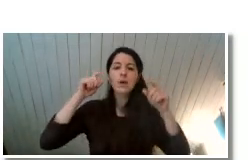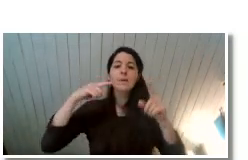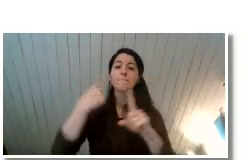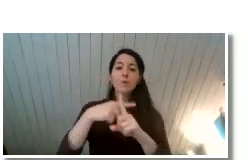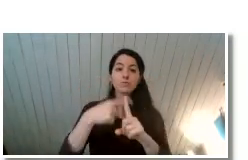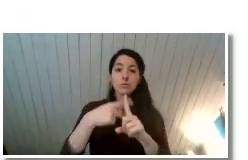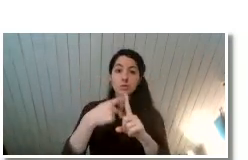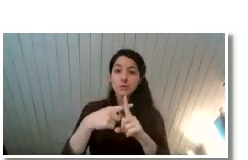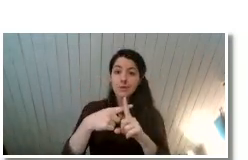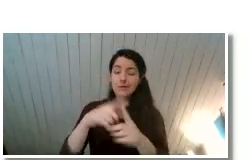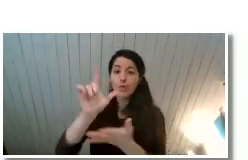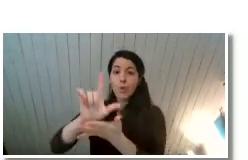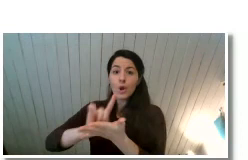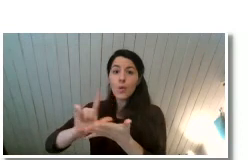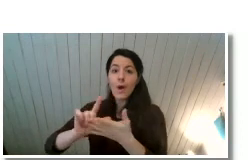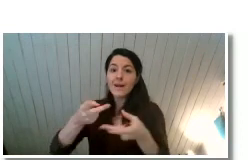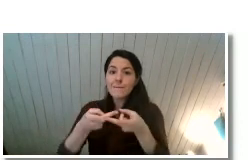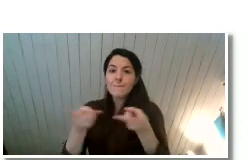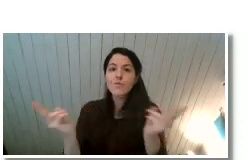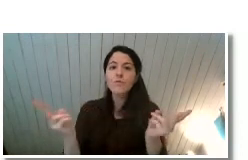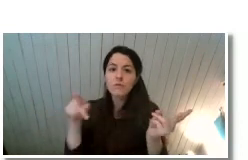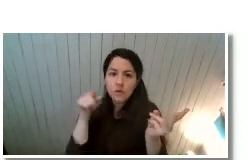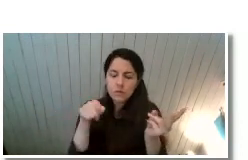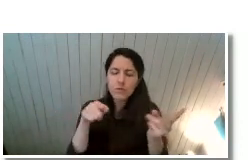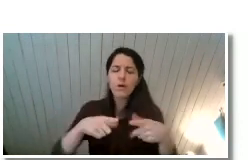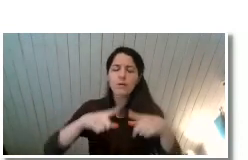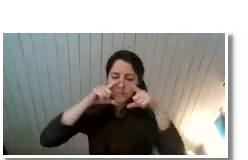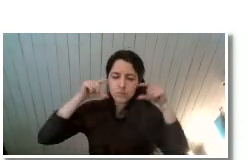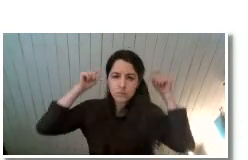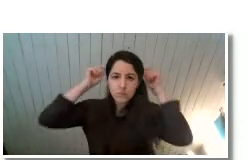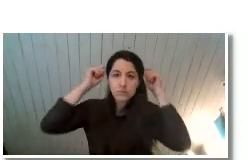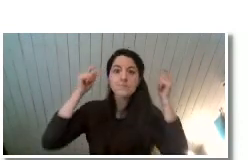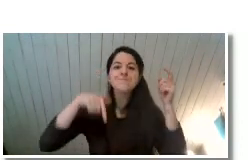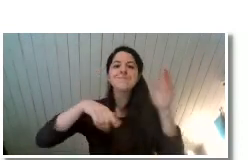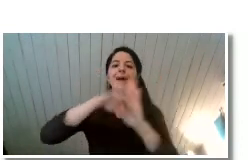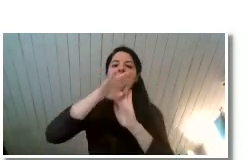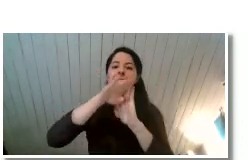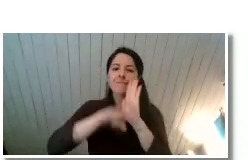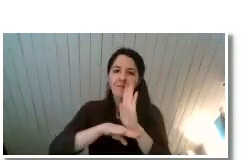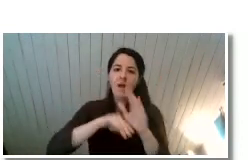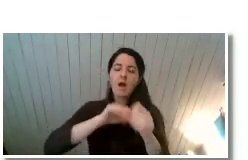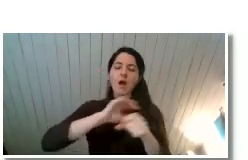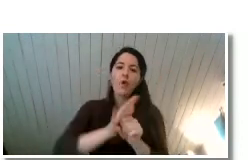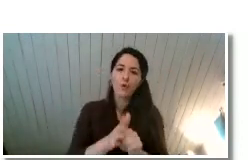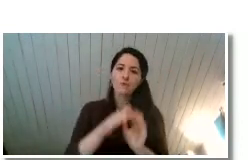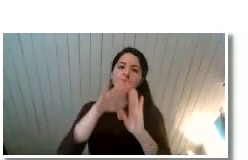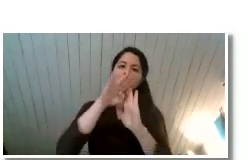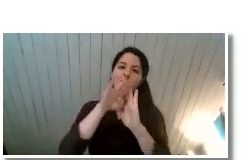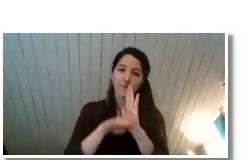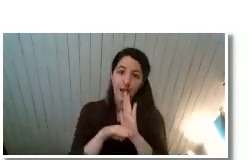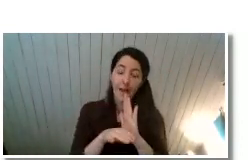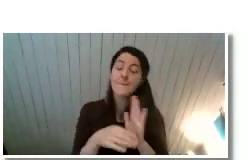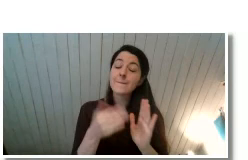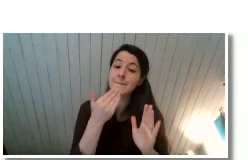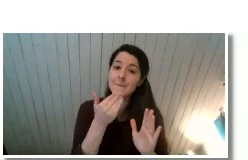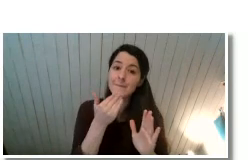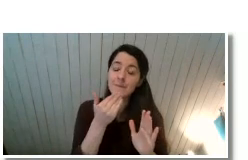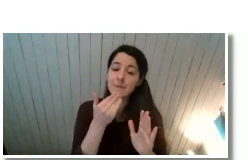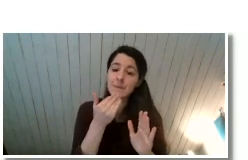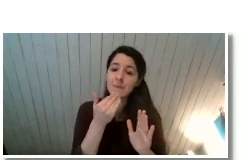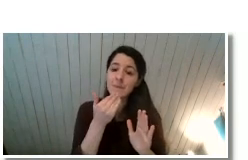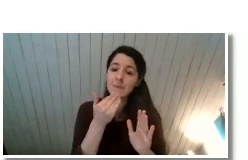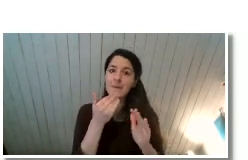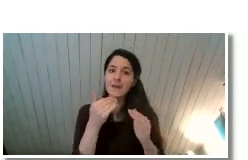públicos para disminuir la cantidad de infecciones y mantener la distancia con